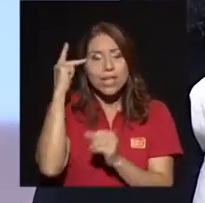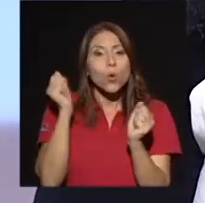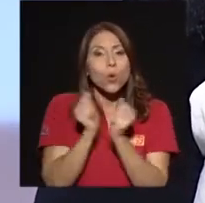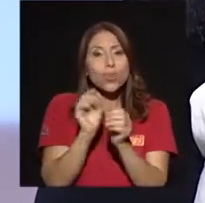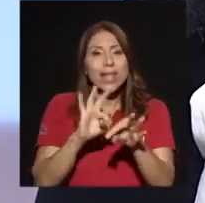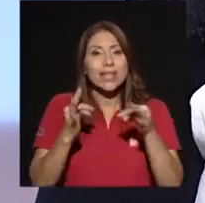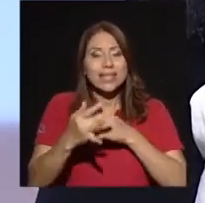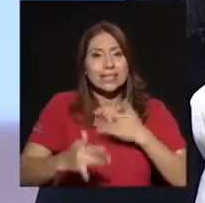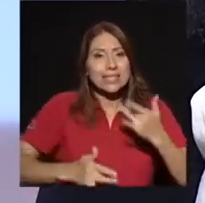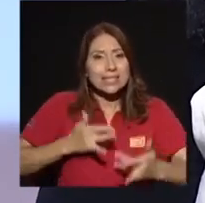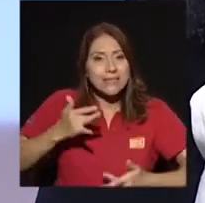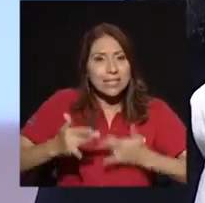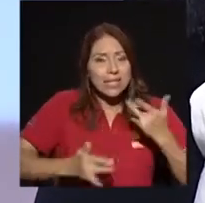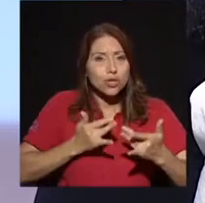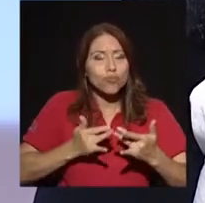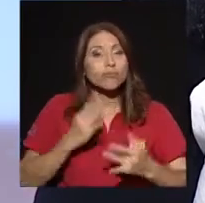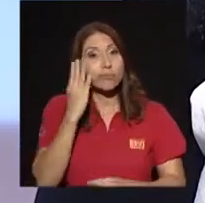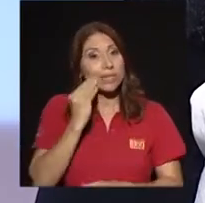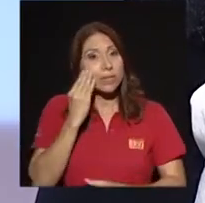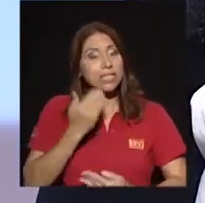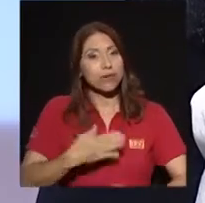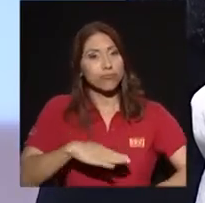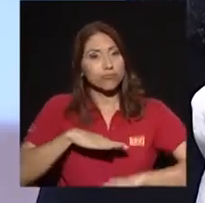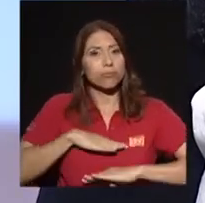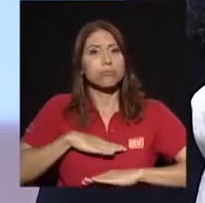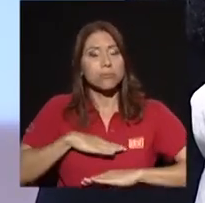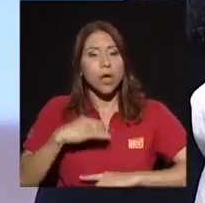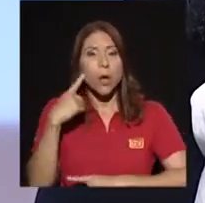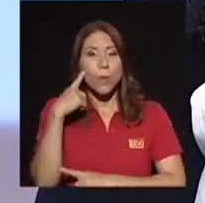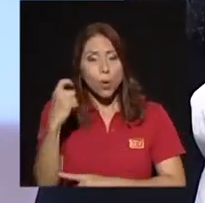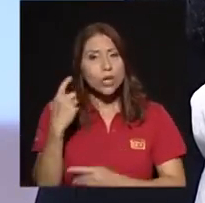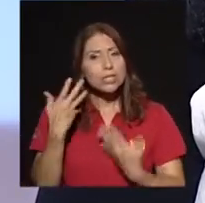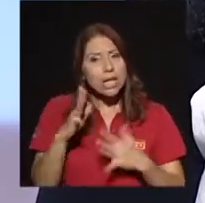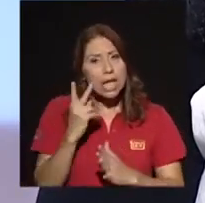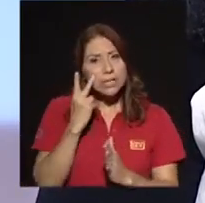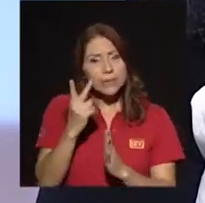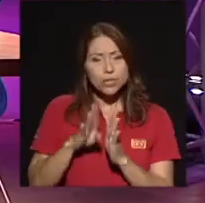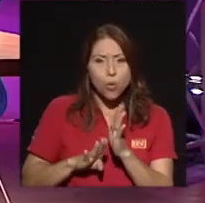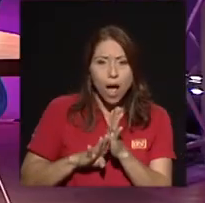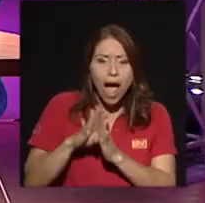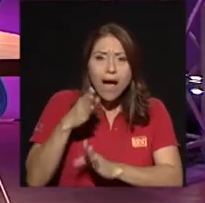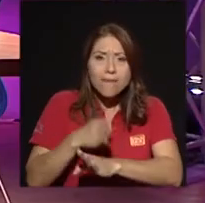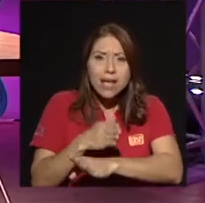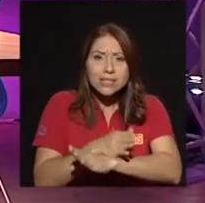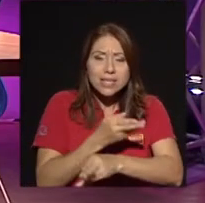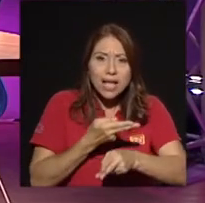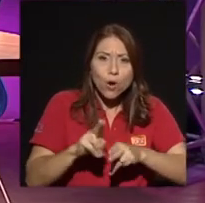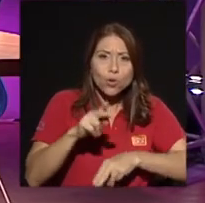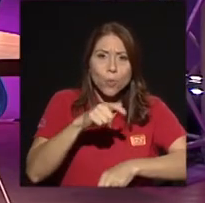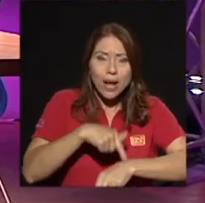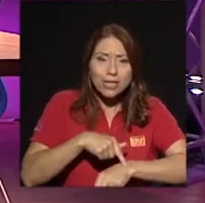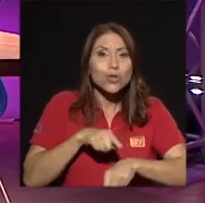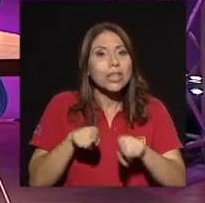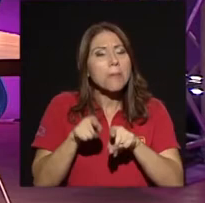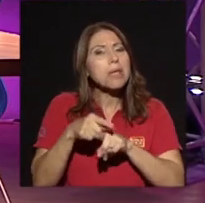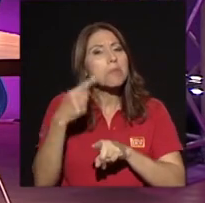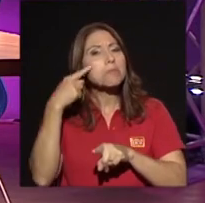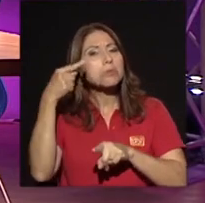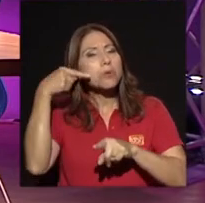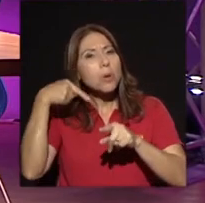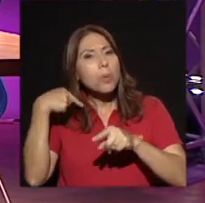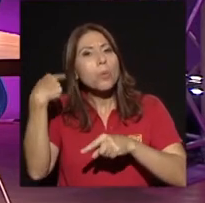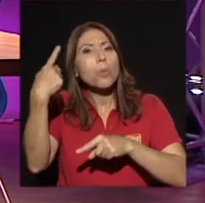la experiencia ha sido satisfactoria porque se han visto avances a corto plazo y también se proyectan a largo plazo,